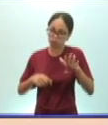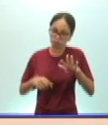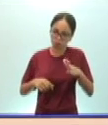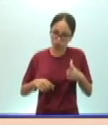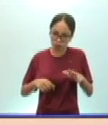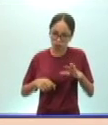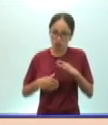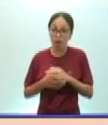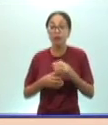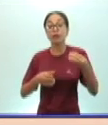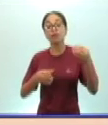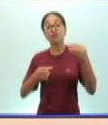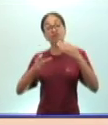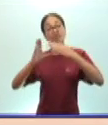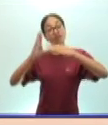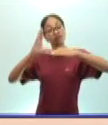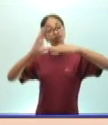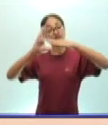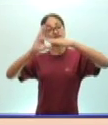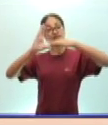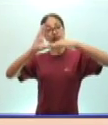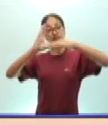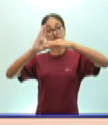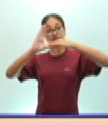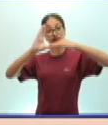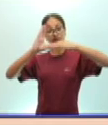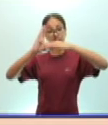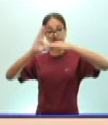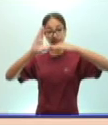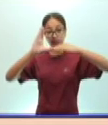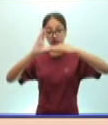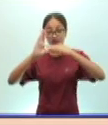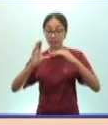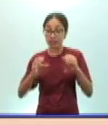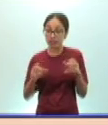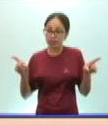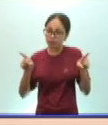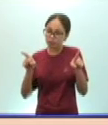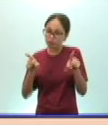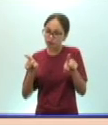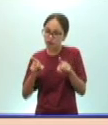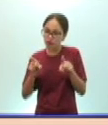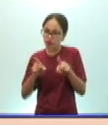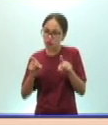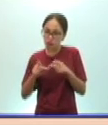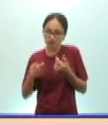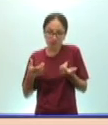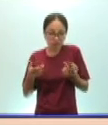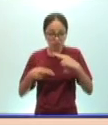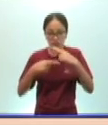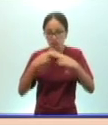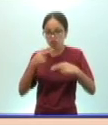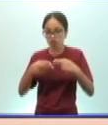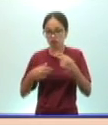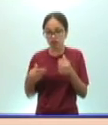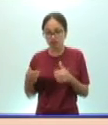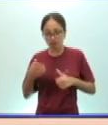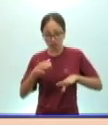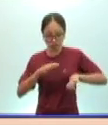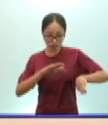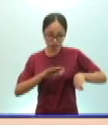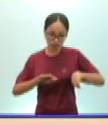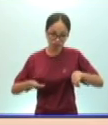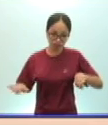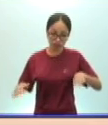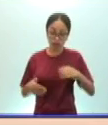se deposita en el fondo del recipiente. Este es el resumen de para qué realizamos la operación de decantación ya estudiadas por